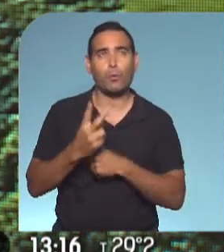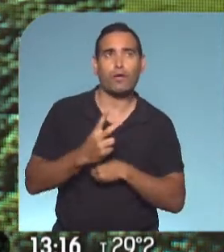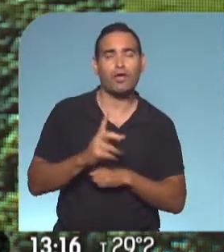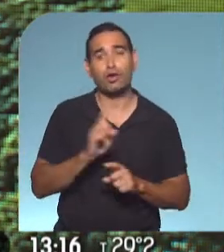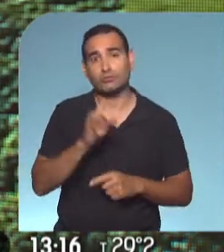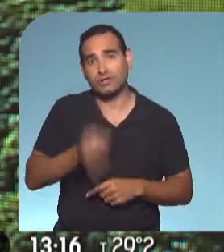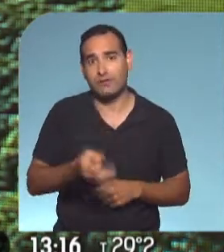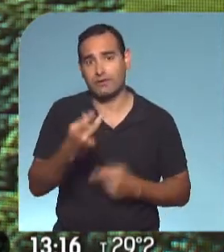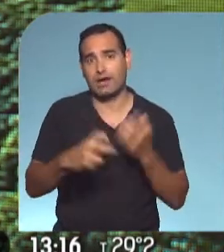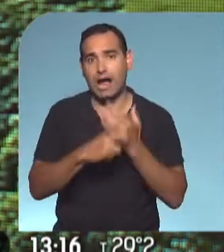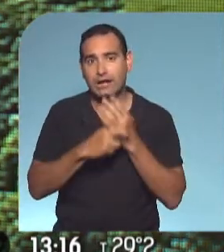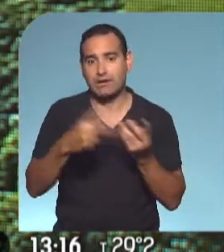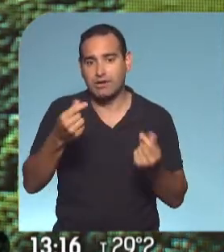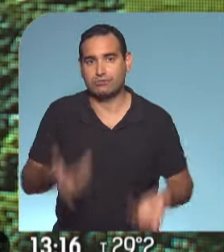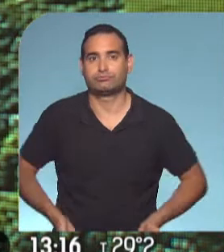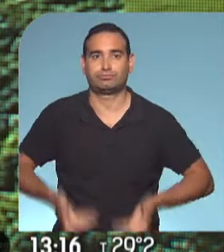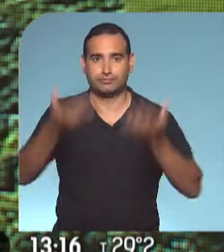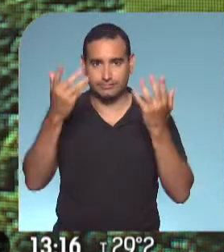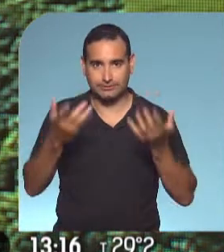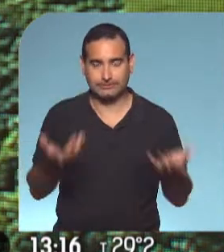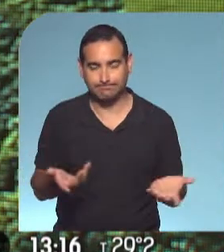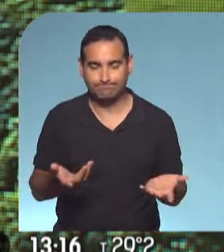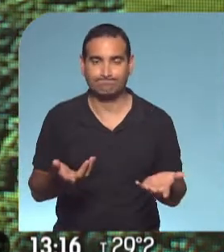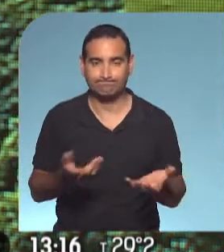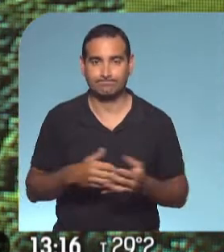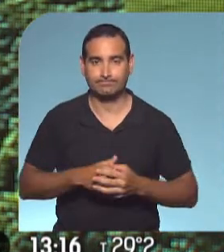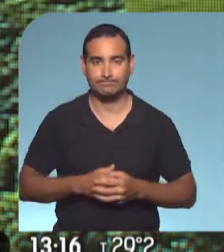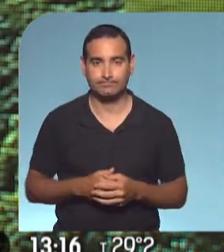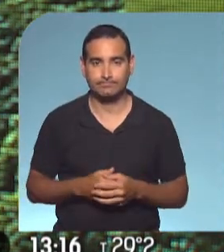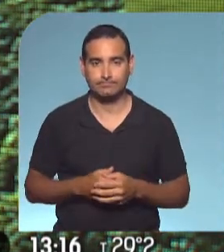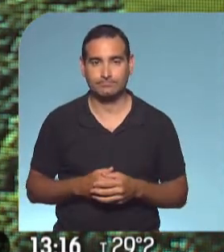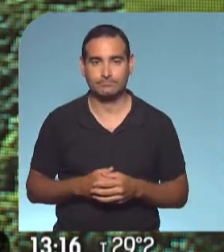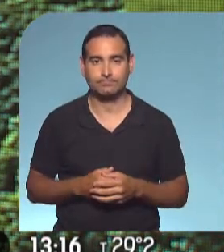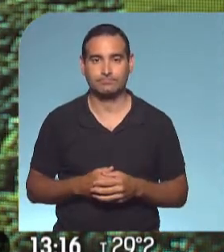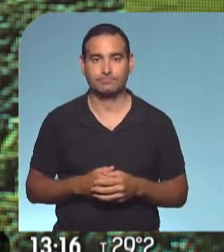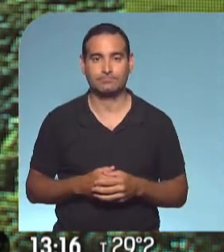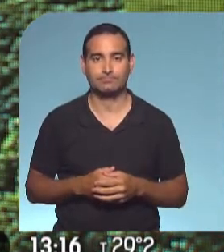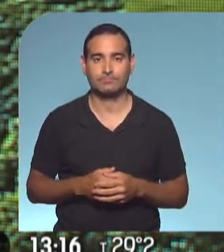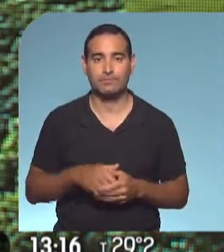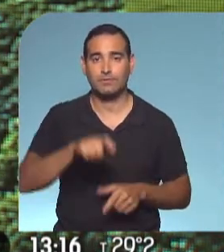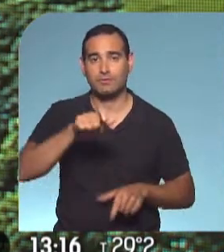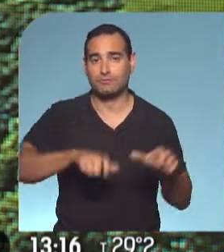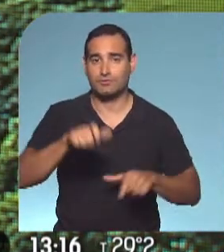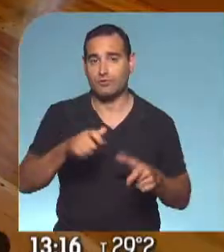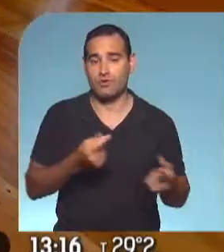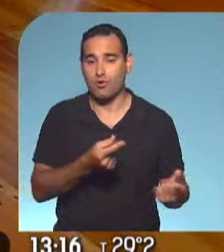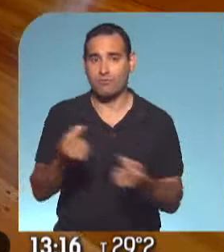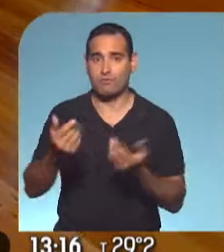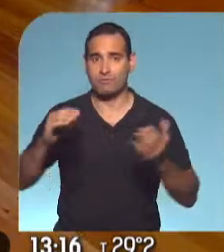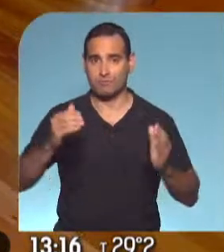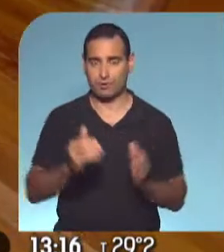aumentó mucho el precio de la carne y obviamente esto impacta y mucho un montón en el bolsillo en los